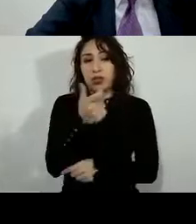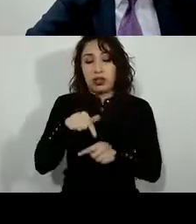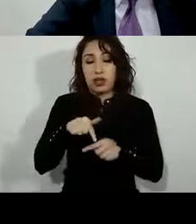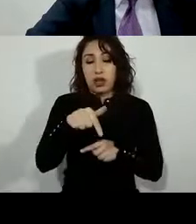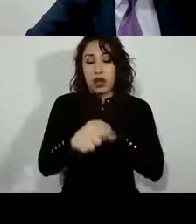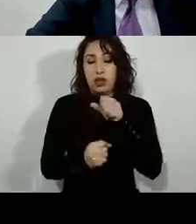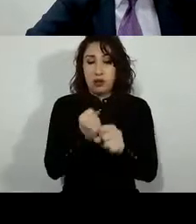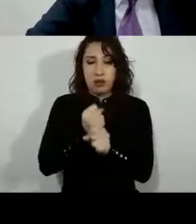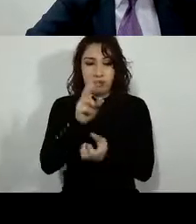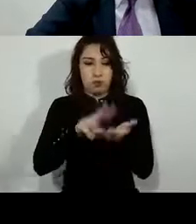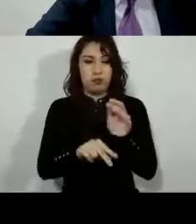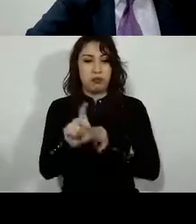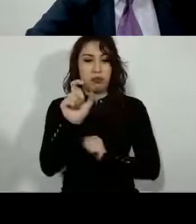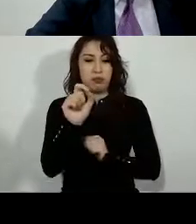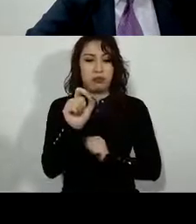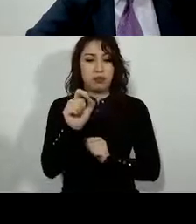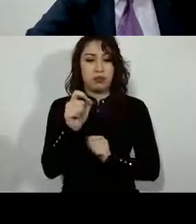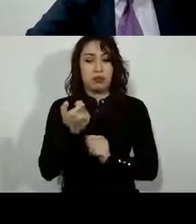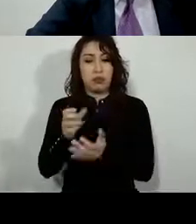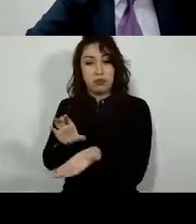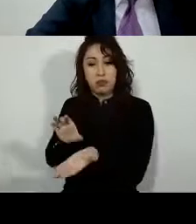2020 se entregarán